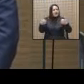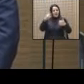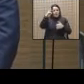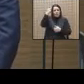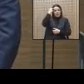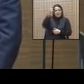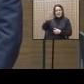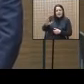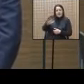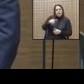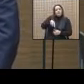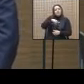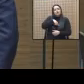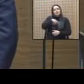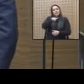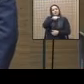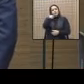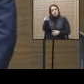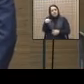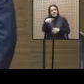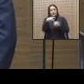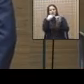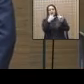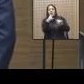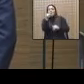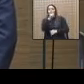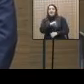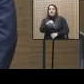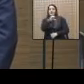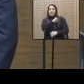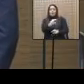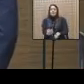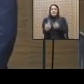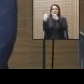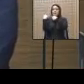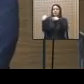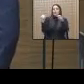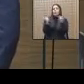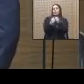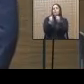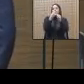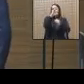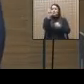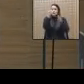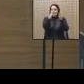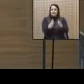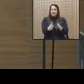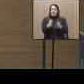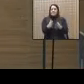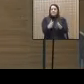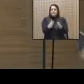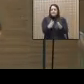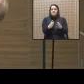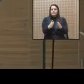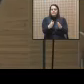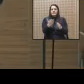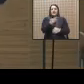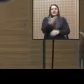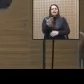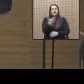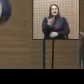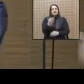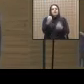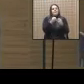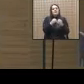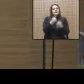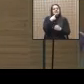nosotros. Es de una actitud de responsabilidad con los costarricenses que pasa más allá de decir que en el